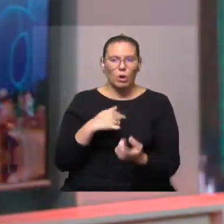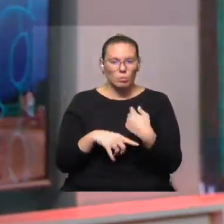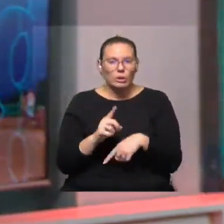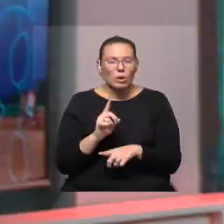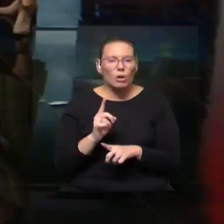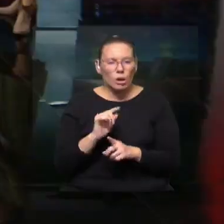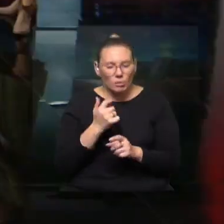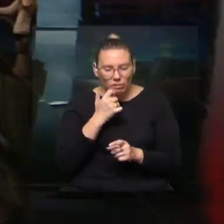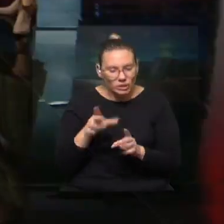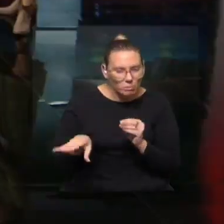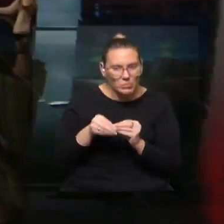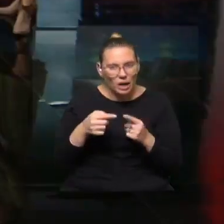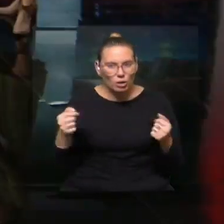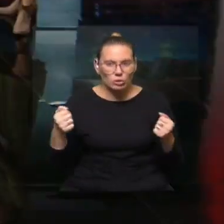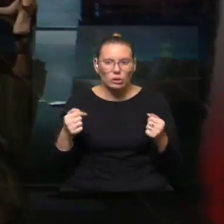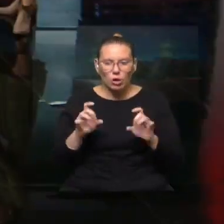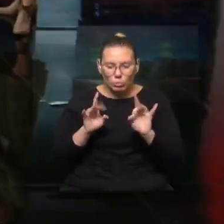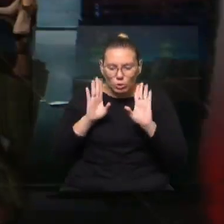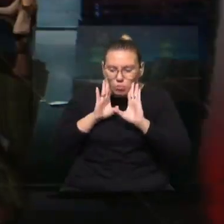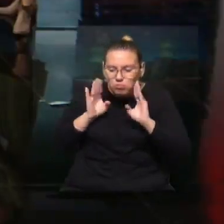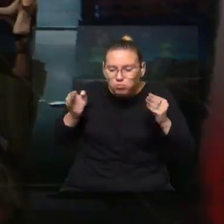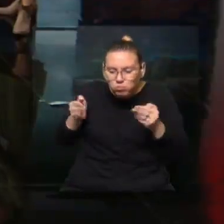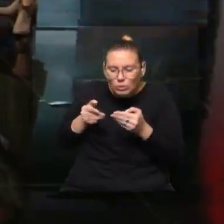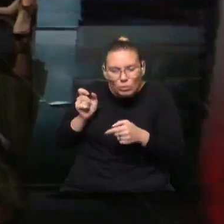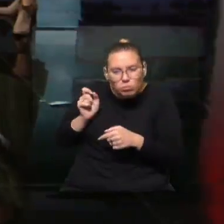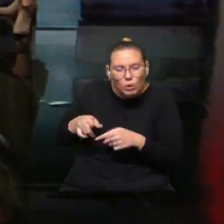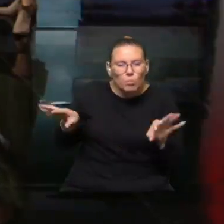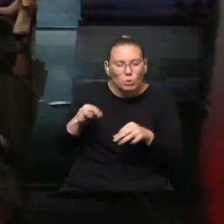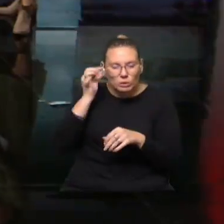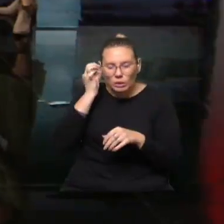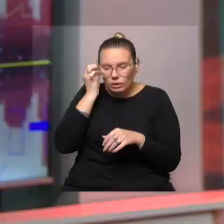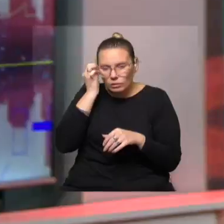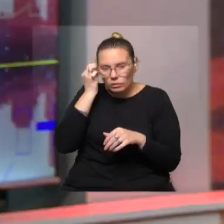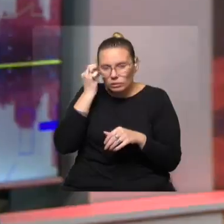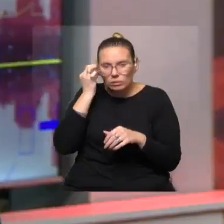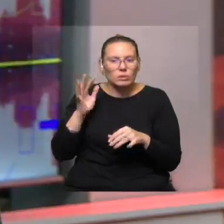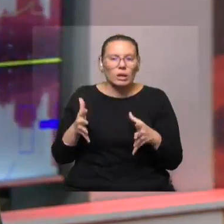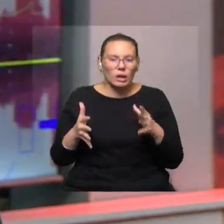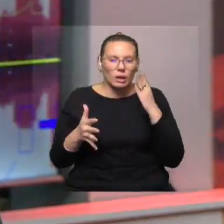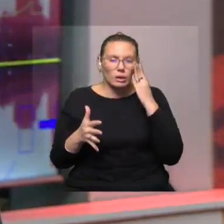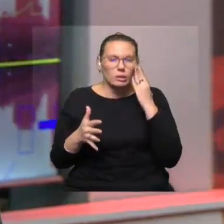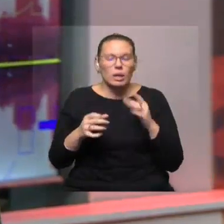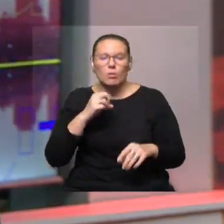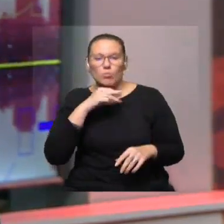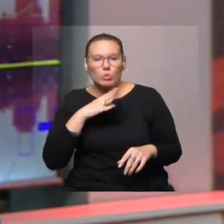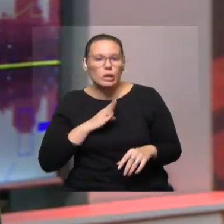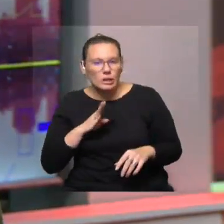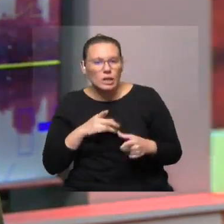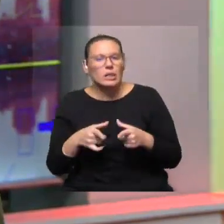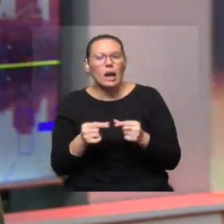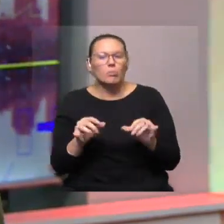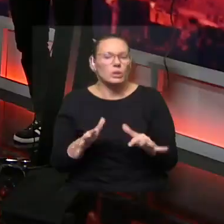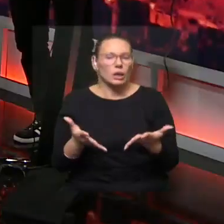o demás ni siquiera cortos demasiado Como encuadrados en un estilo que Qué sería O sea qué sería chicas japonesas